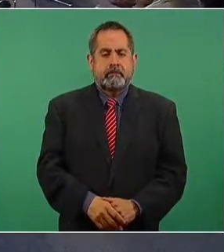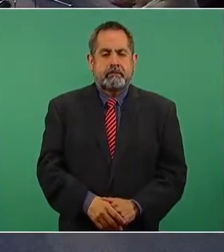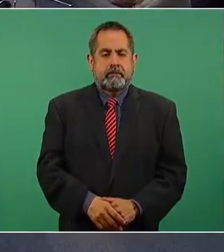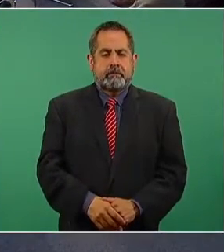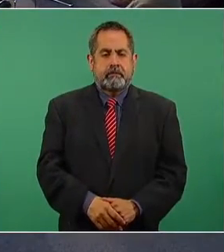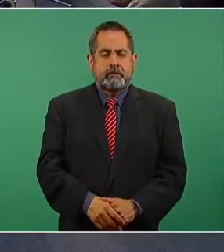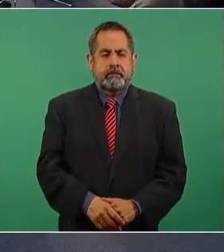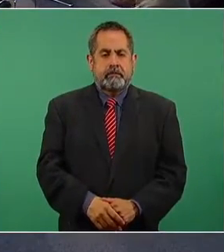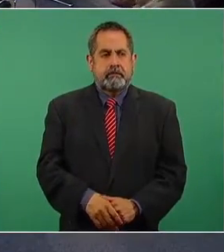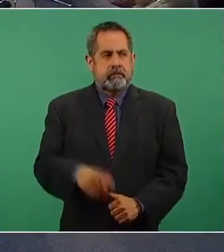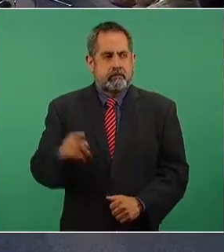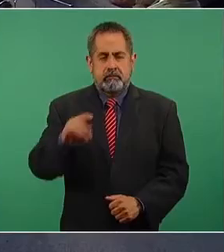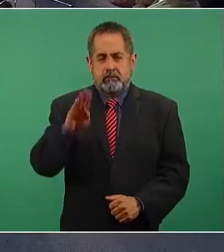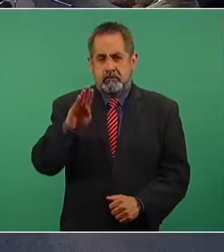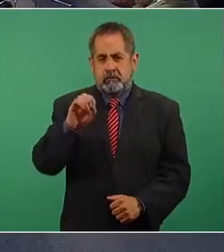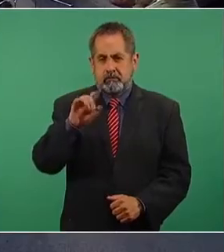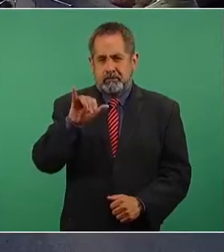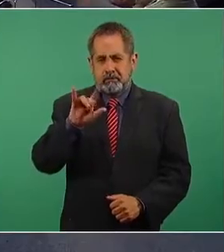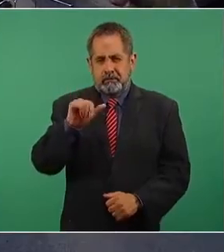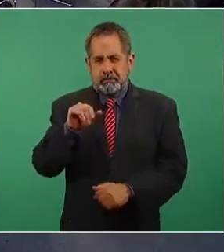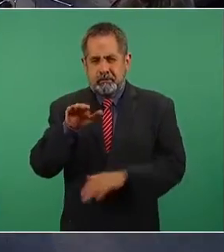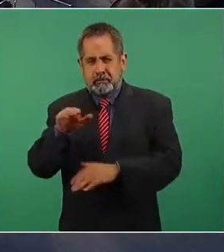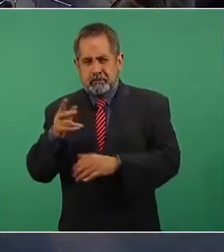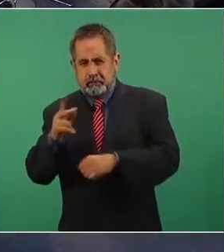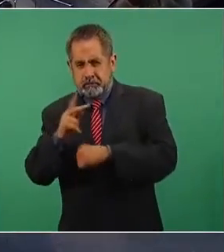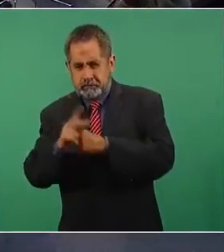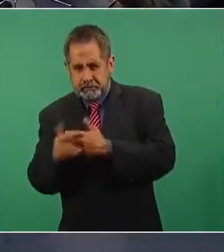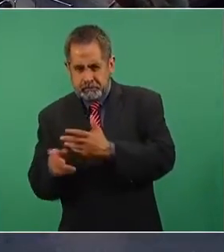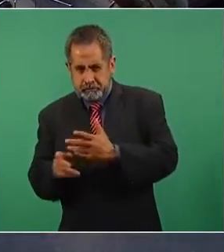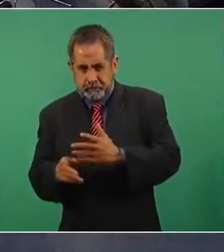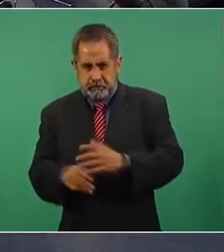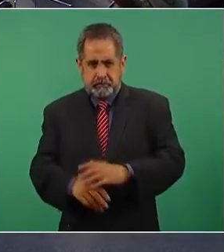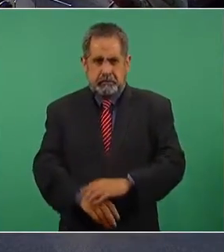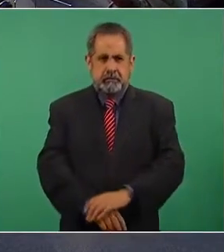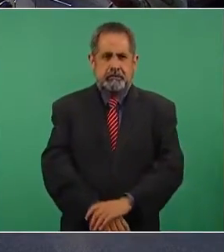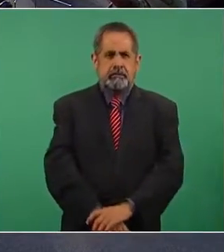De Bolivia ya no hay otra. Bueno.